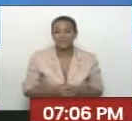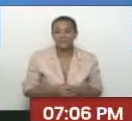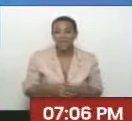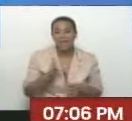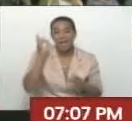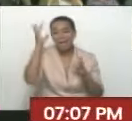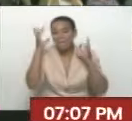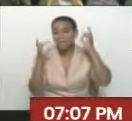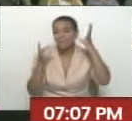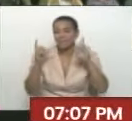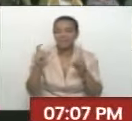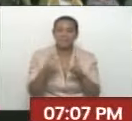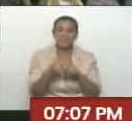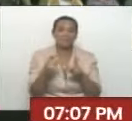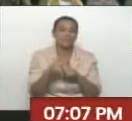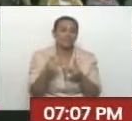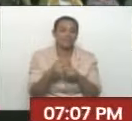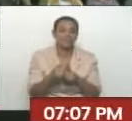creando, pues.